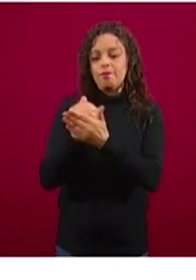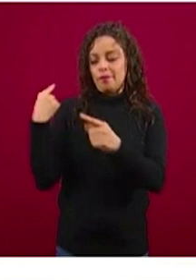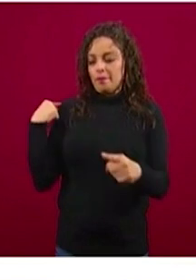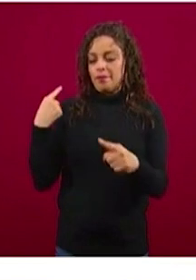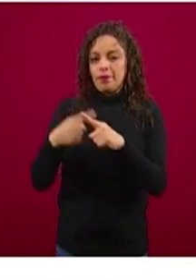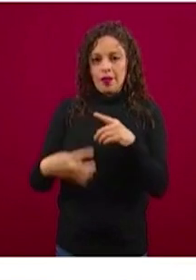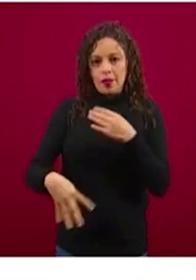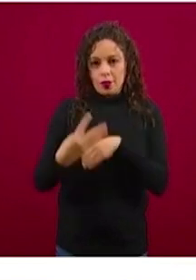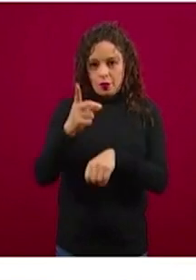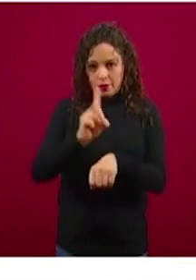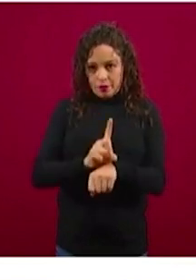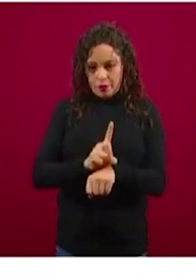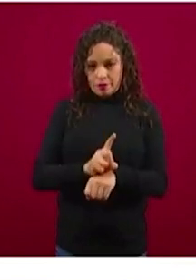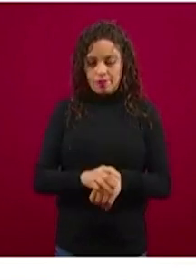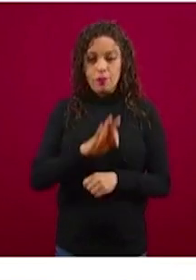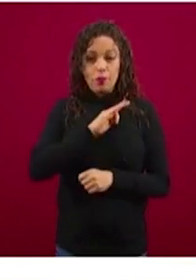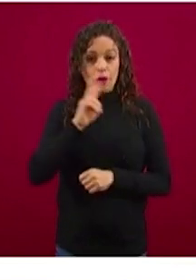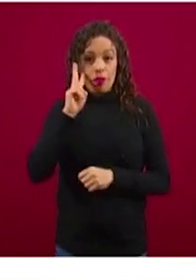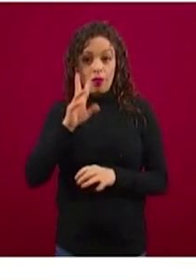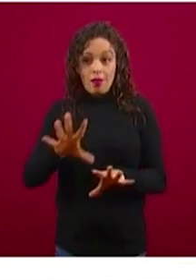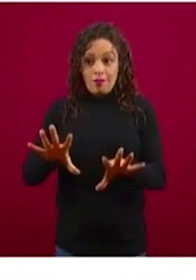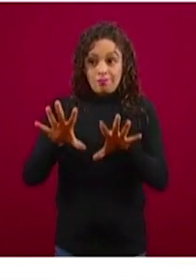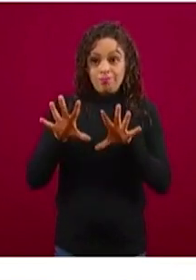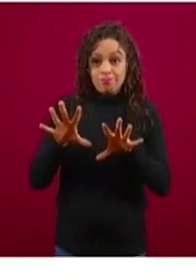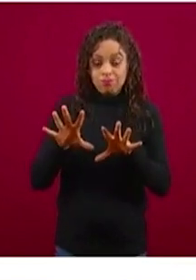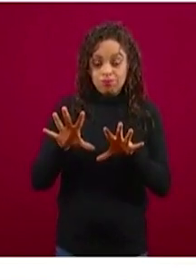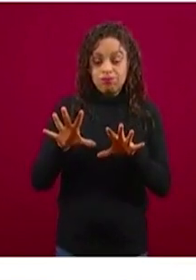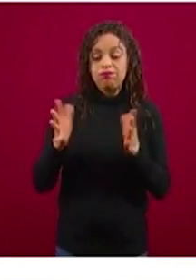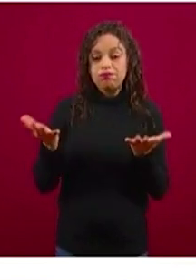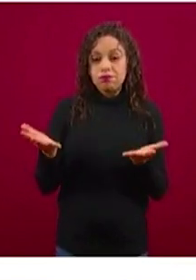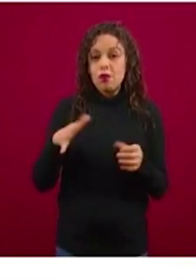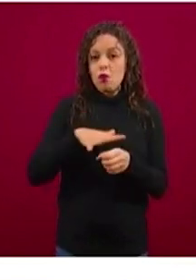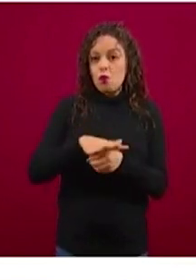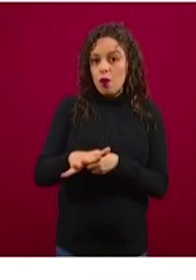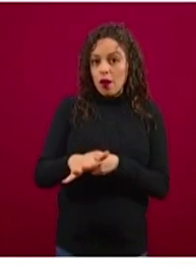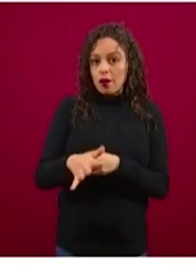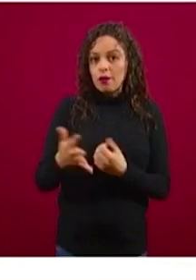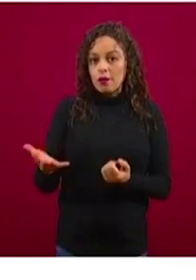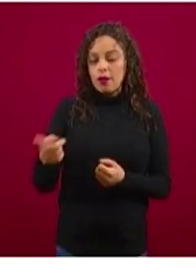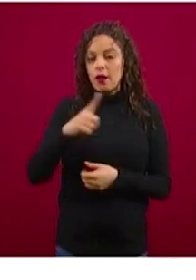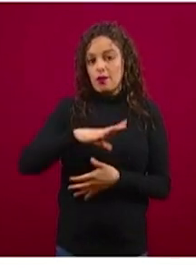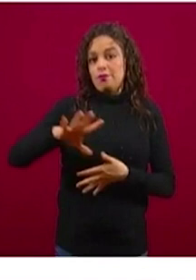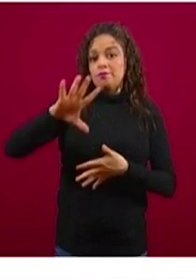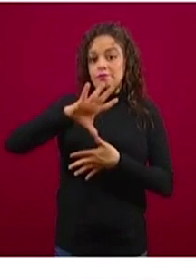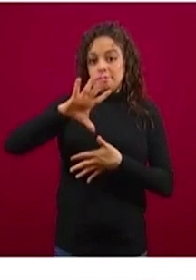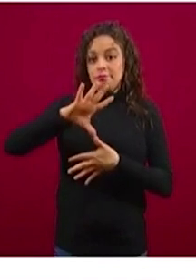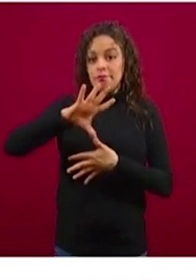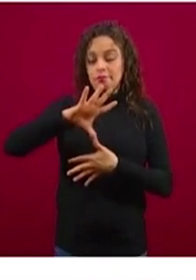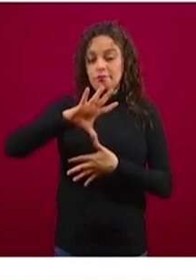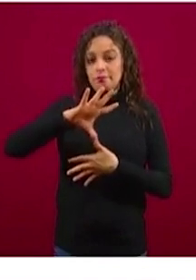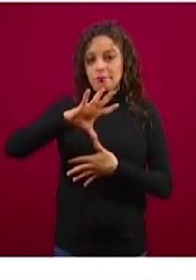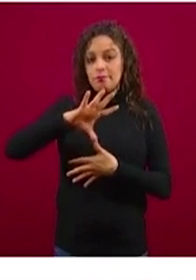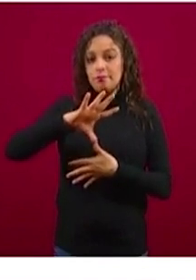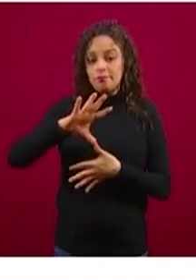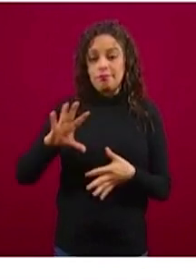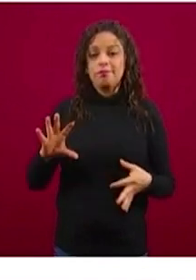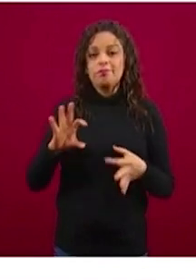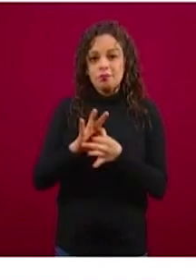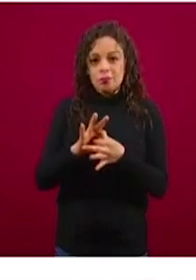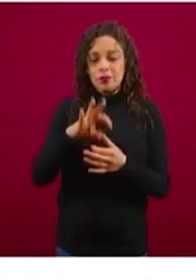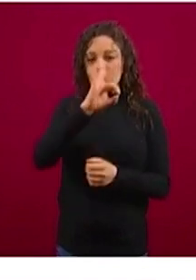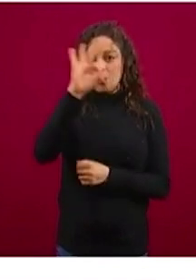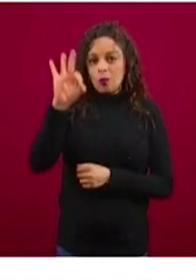y ahora si vemos una diferencia más marcada en los casos en las américas de hecho las américas corresponde al